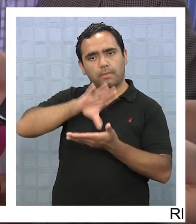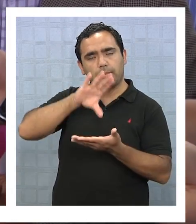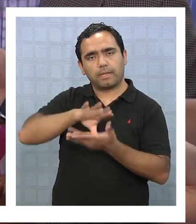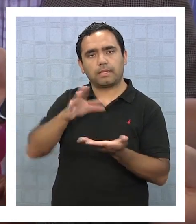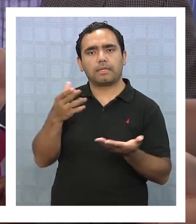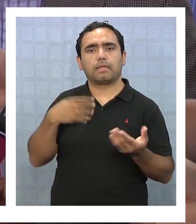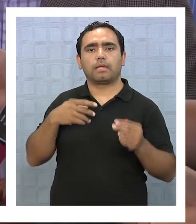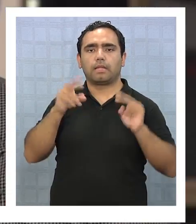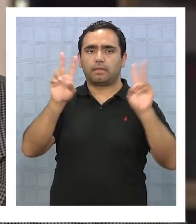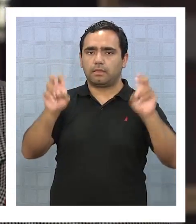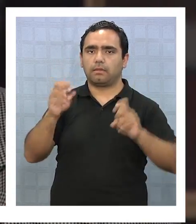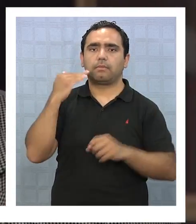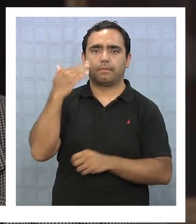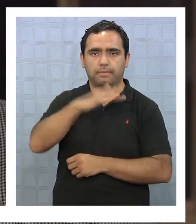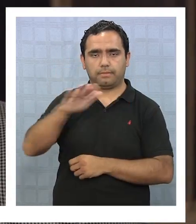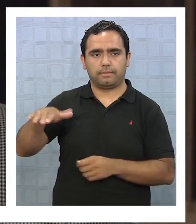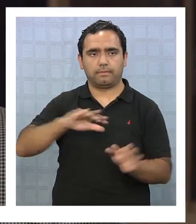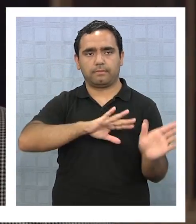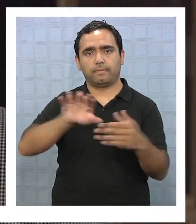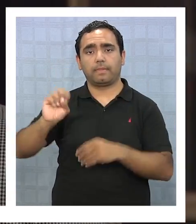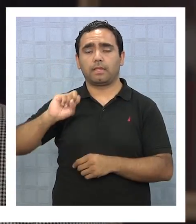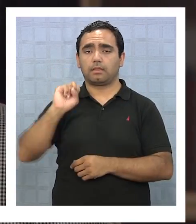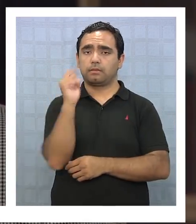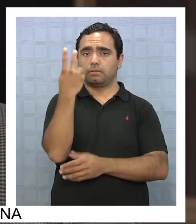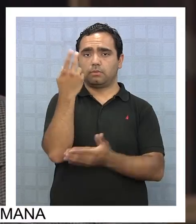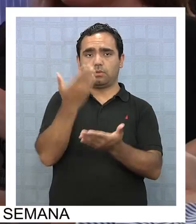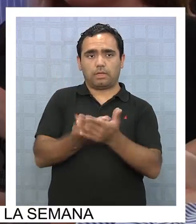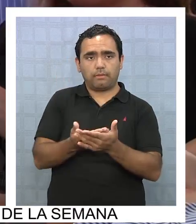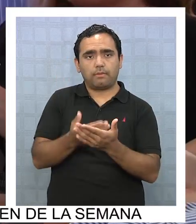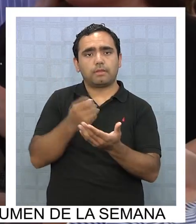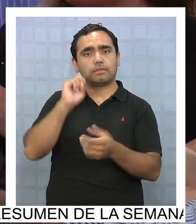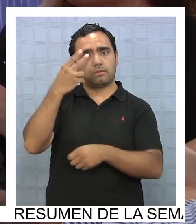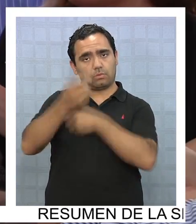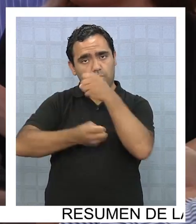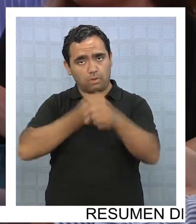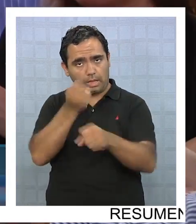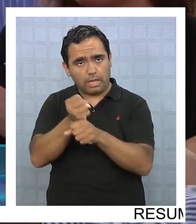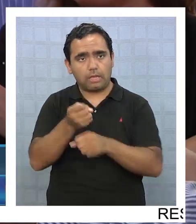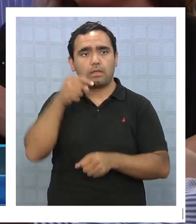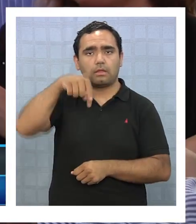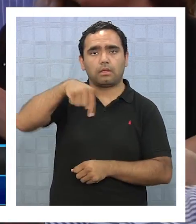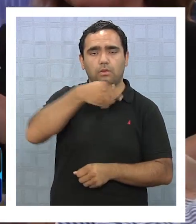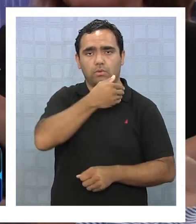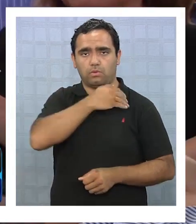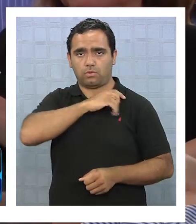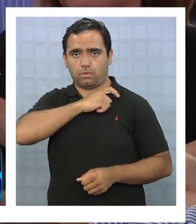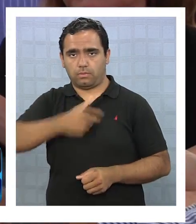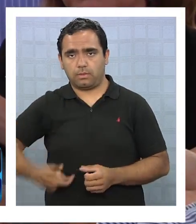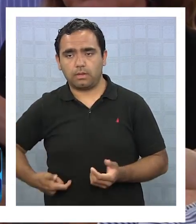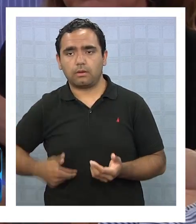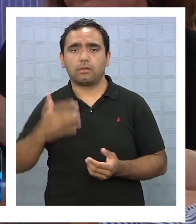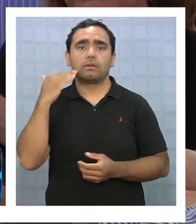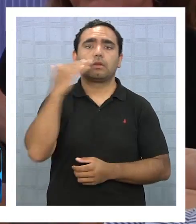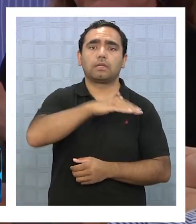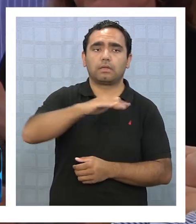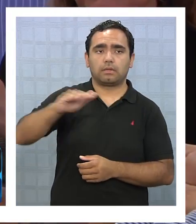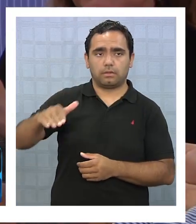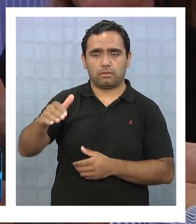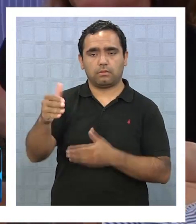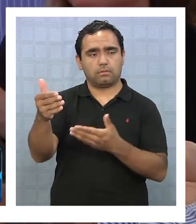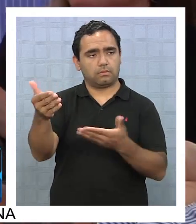respecto a la infancia. La segunda vez, el segundo año que como gobierno estamos llamando a los niños